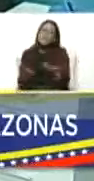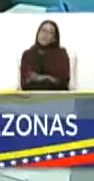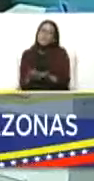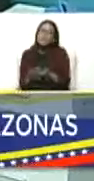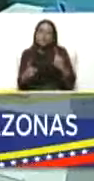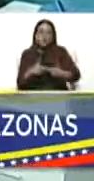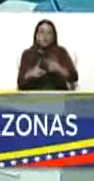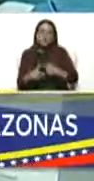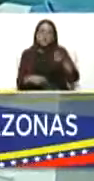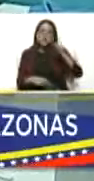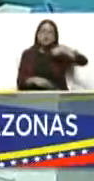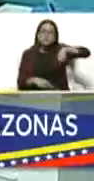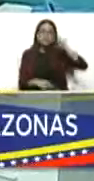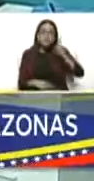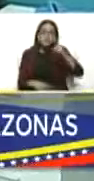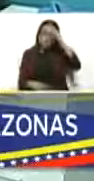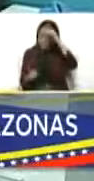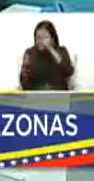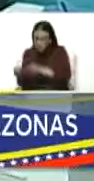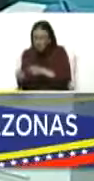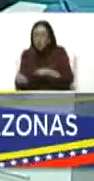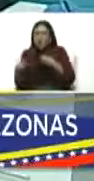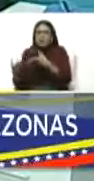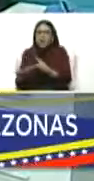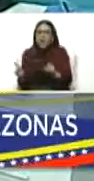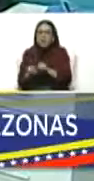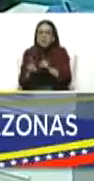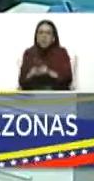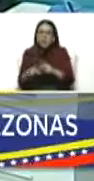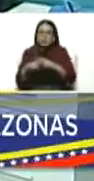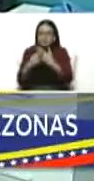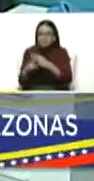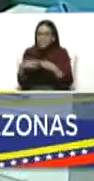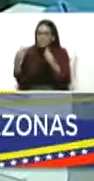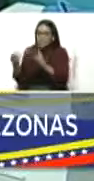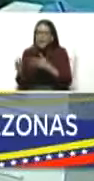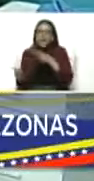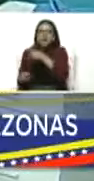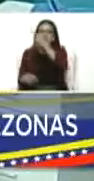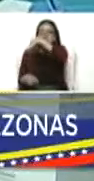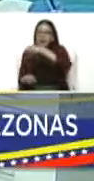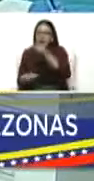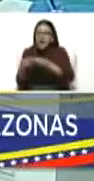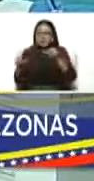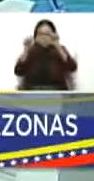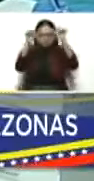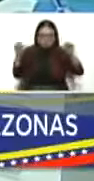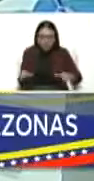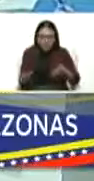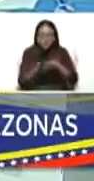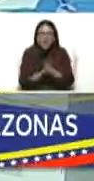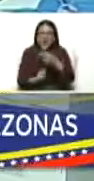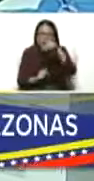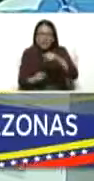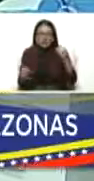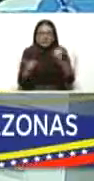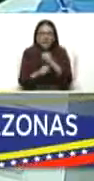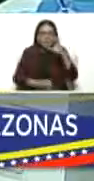de medicamentos aplicados. ¿Cuándo lo vamos a tener? Tenemos que